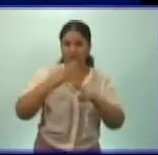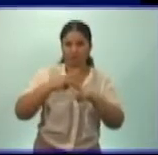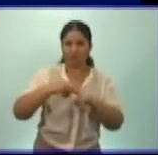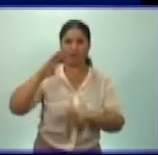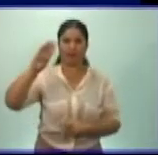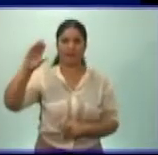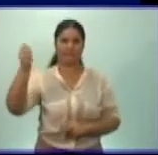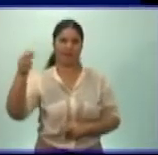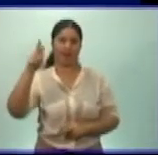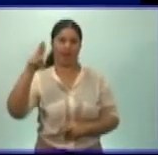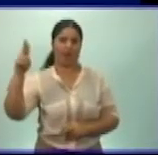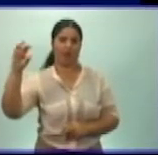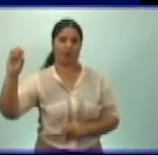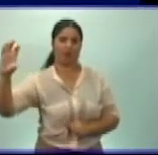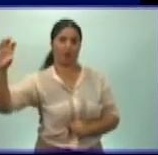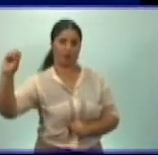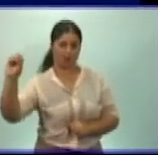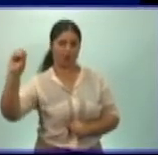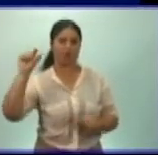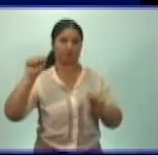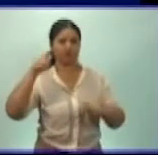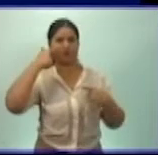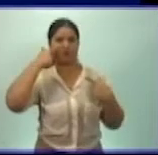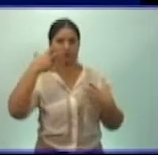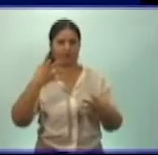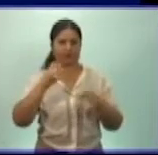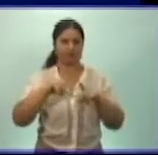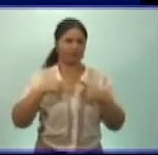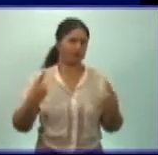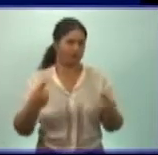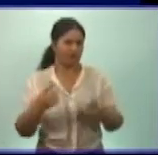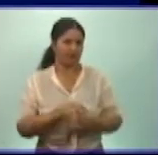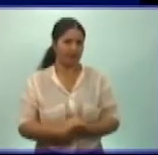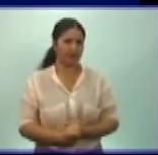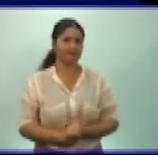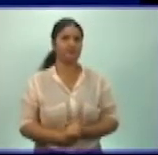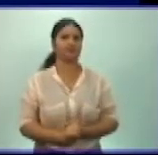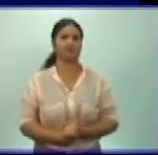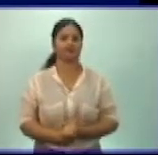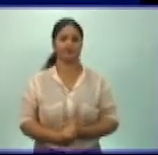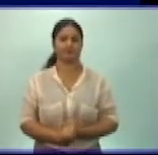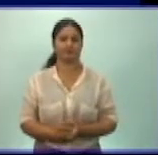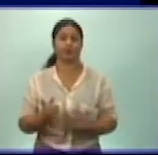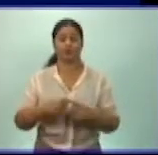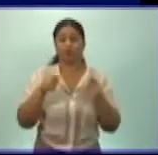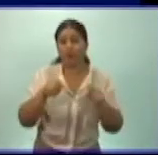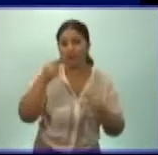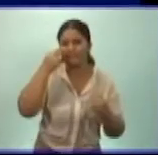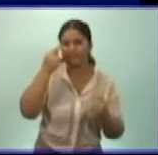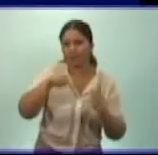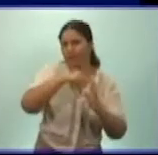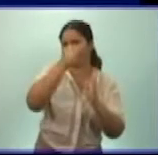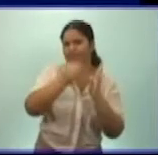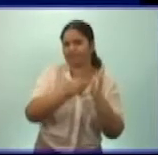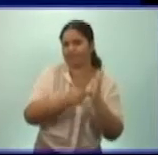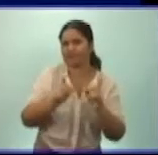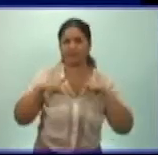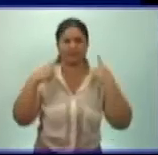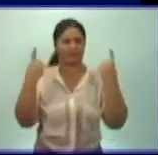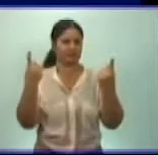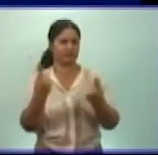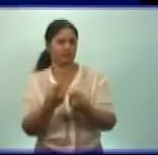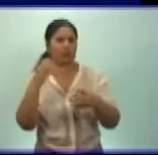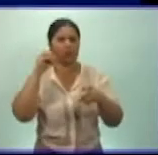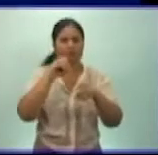a tener esa gran fastuosidad, esa gran cantidad de recursos expresivos para